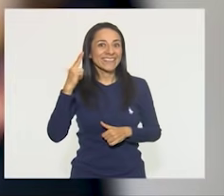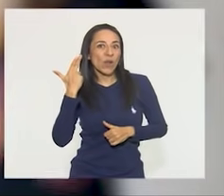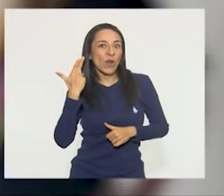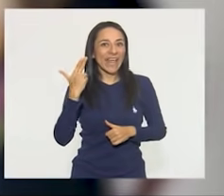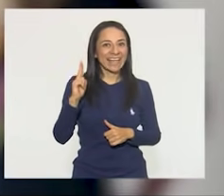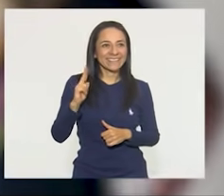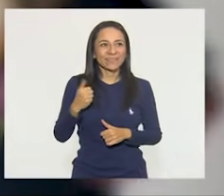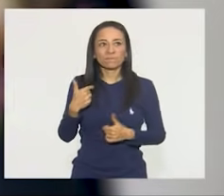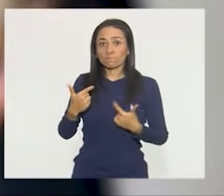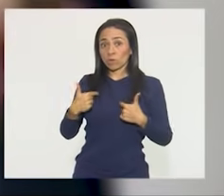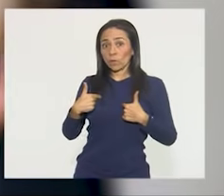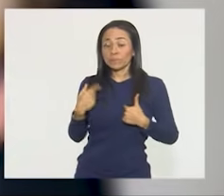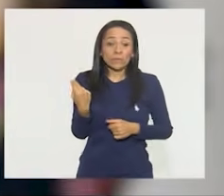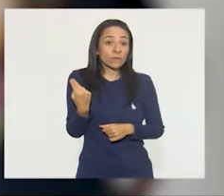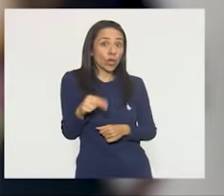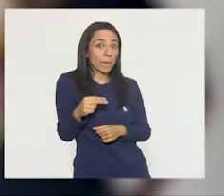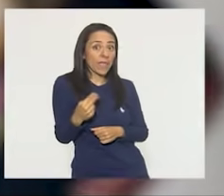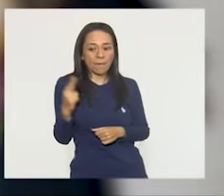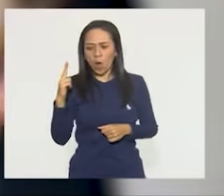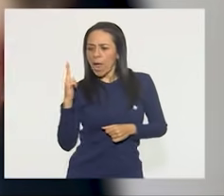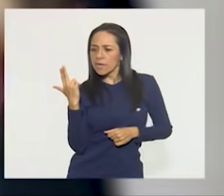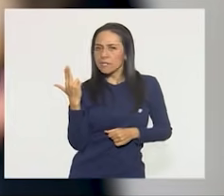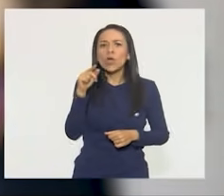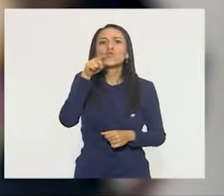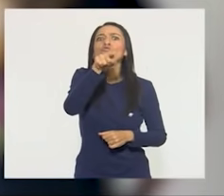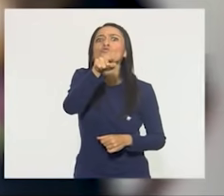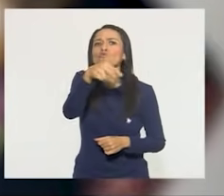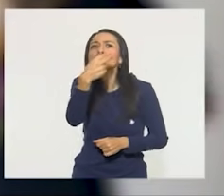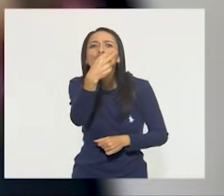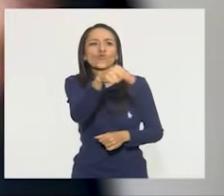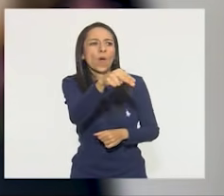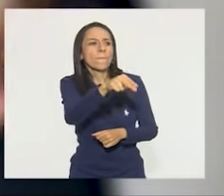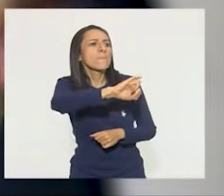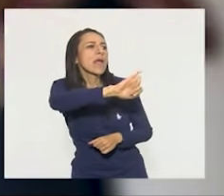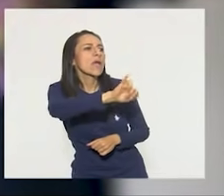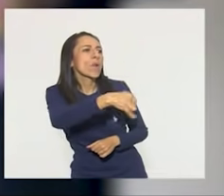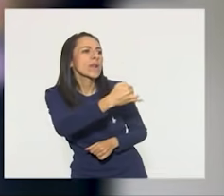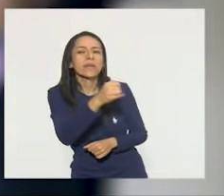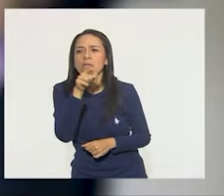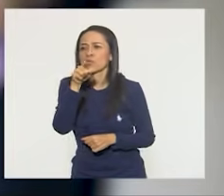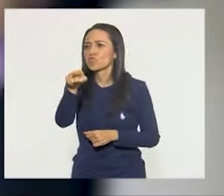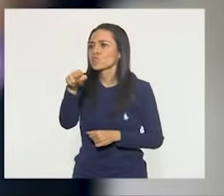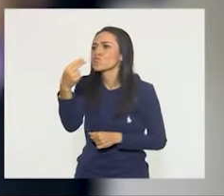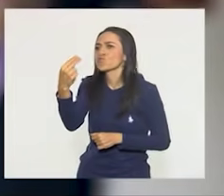así? Yo me llamo Héctor, tú te llamas Juan. Te llamas Gaby.